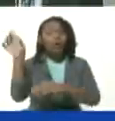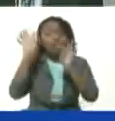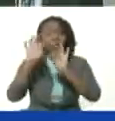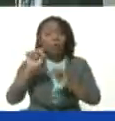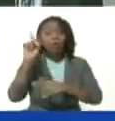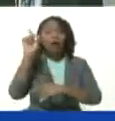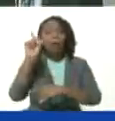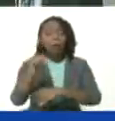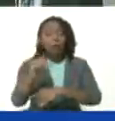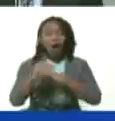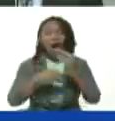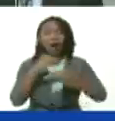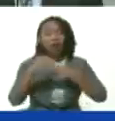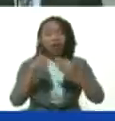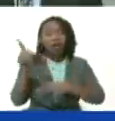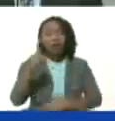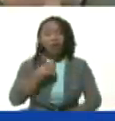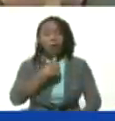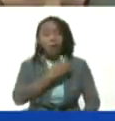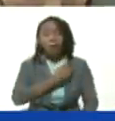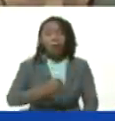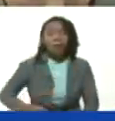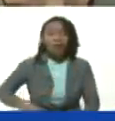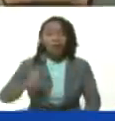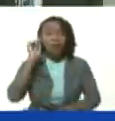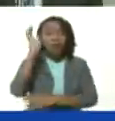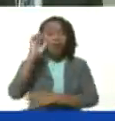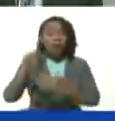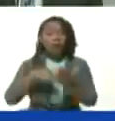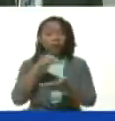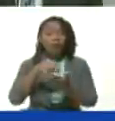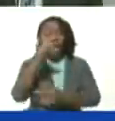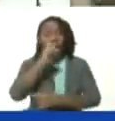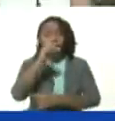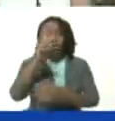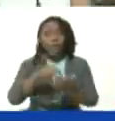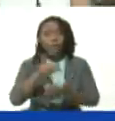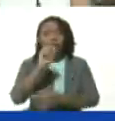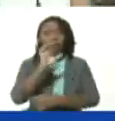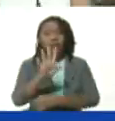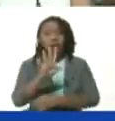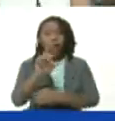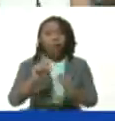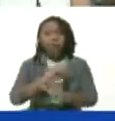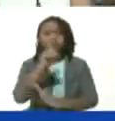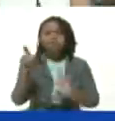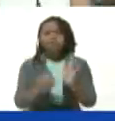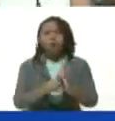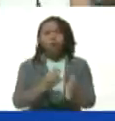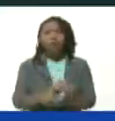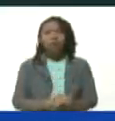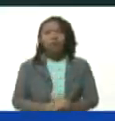también. Fui presidente de la Asamblea Nacional el año 2005 completo.